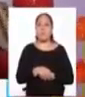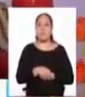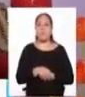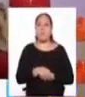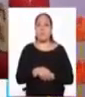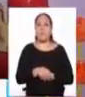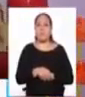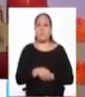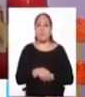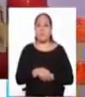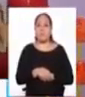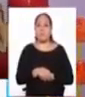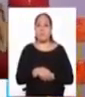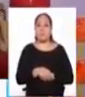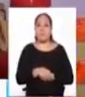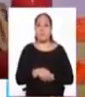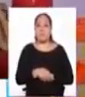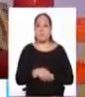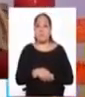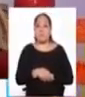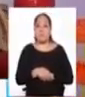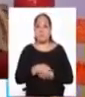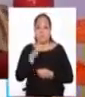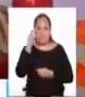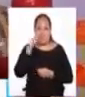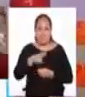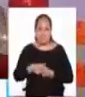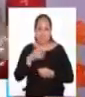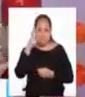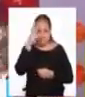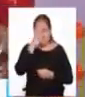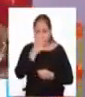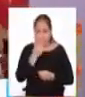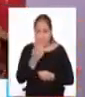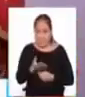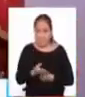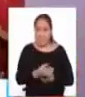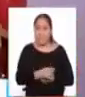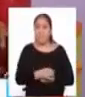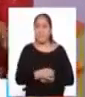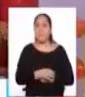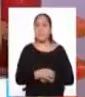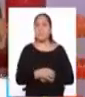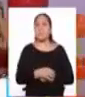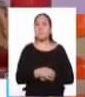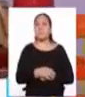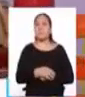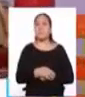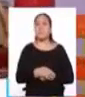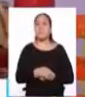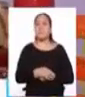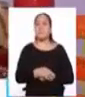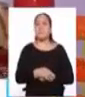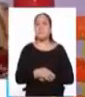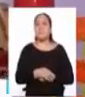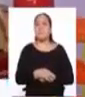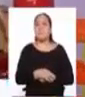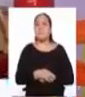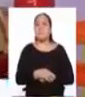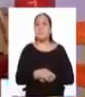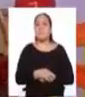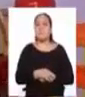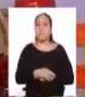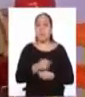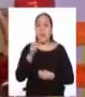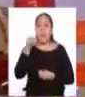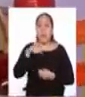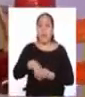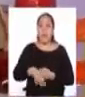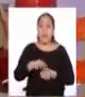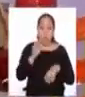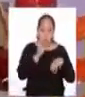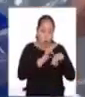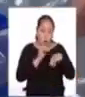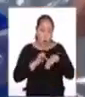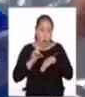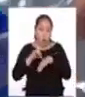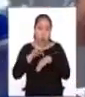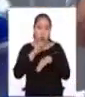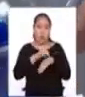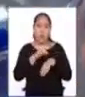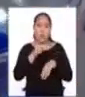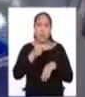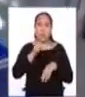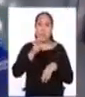A ver, mira, se ve bien chévere. A ver, Todas las adentro. gotitas de agua. Adentro hay gotitas de agua